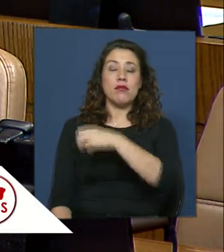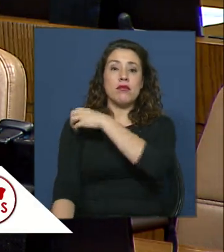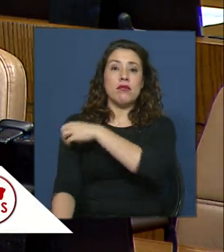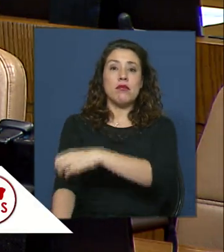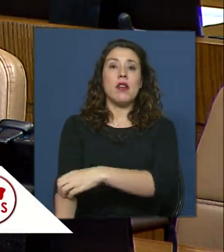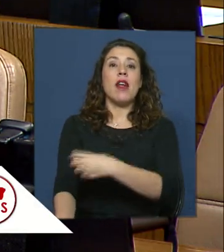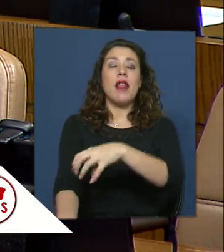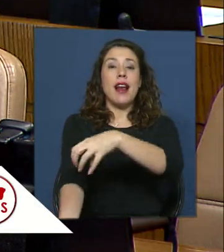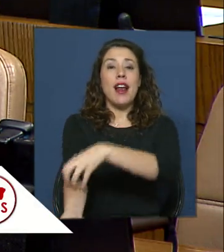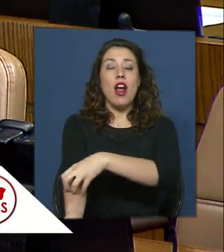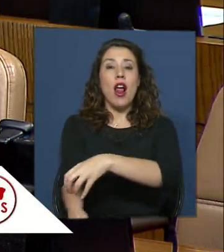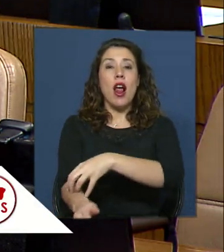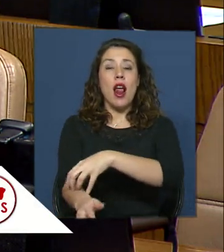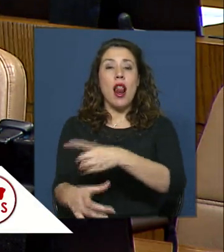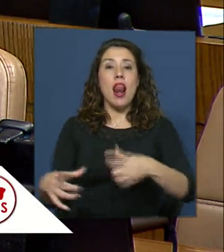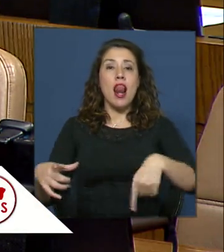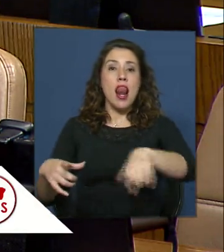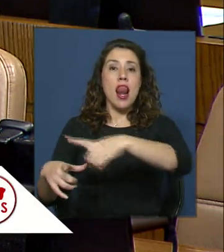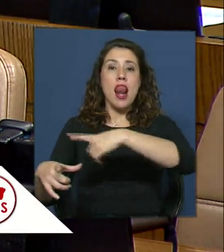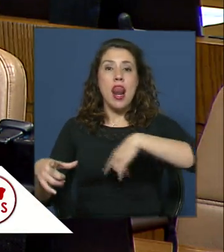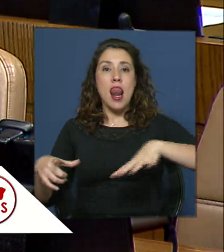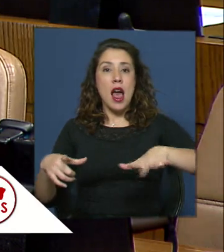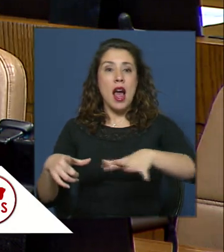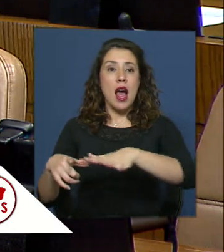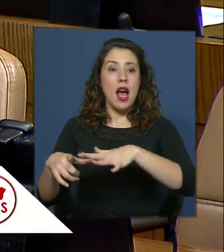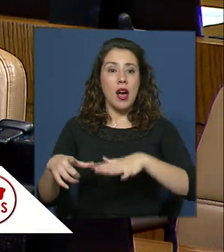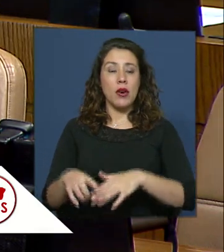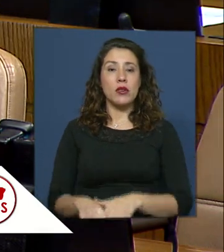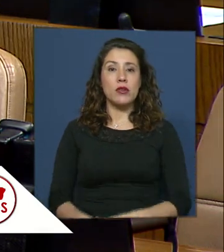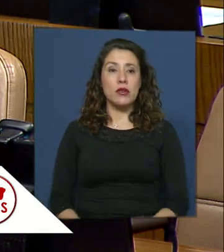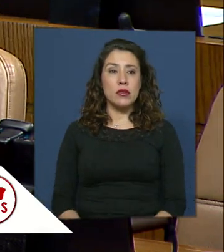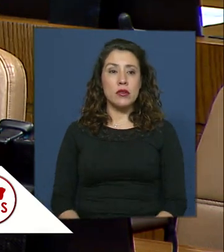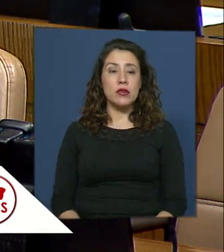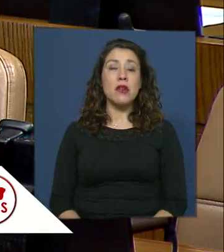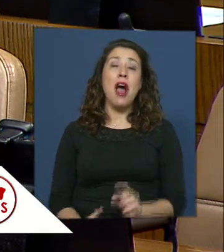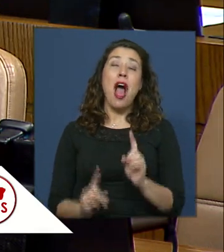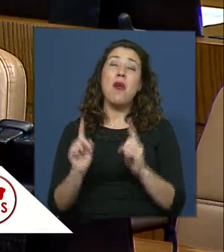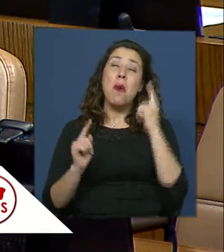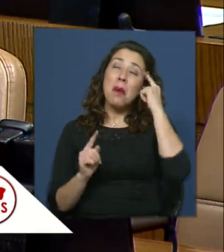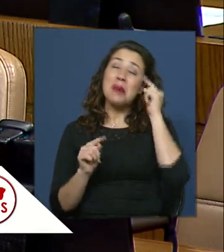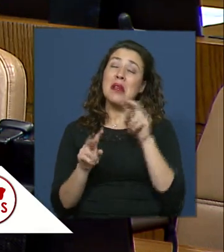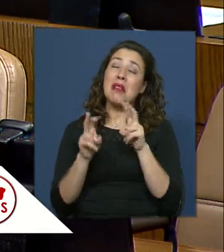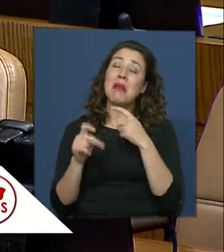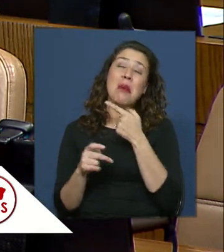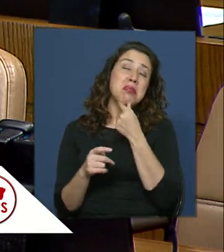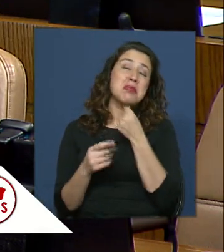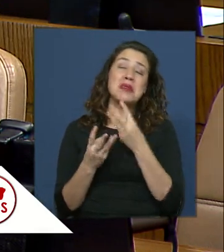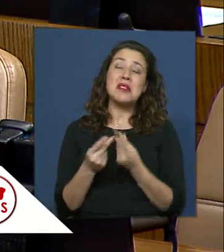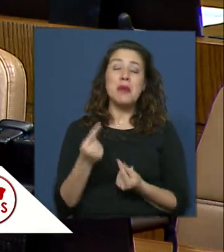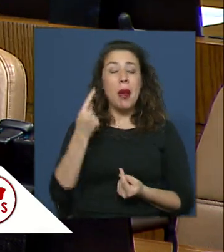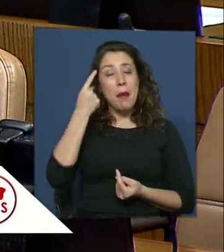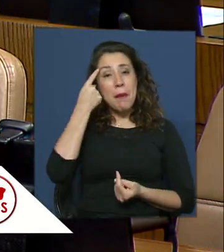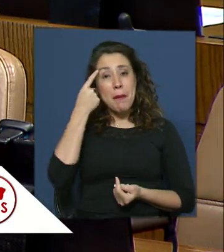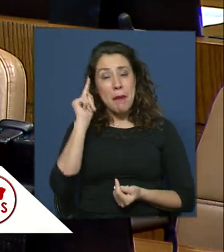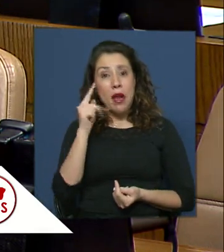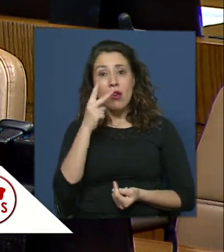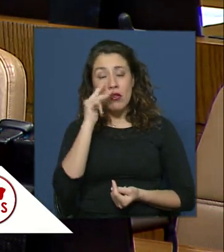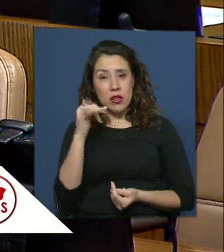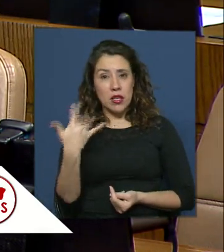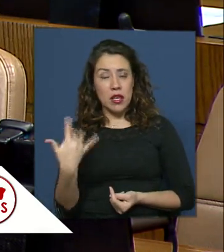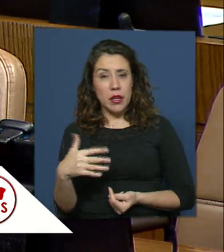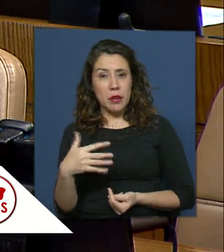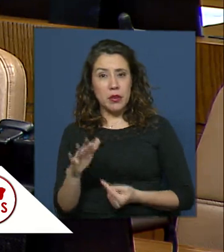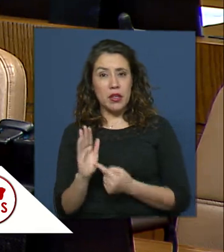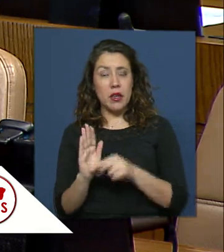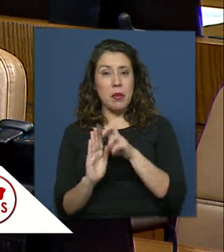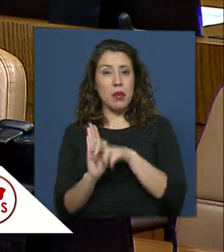de la región de Los Lagos. Es un tema, a lo mejor para algunos, simple, pero que refleja la importancia del